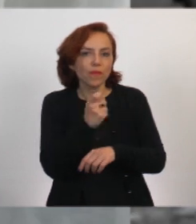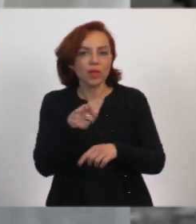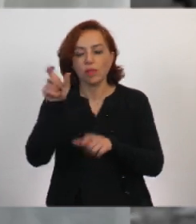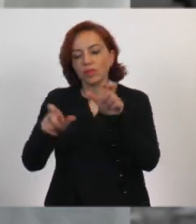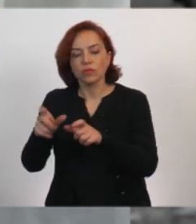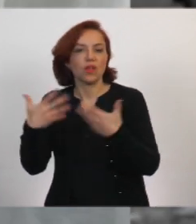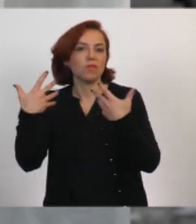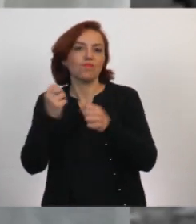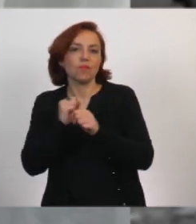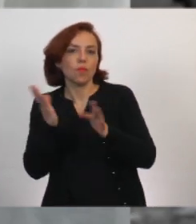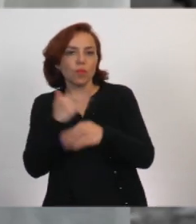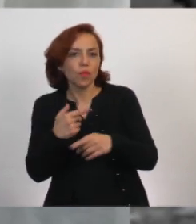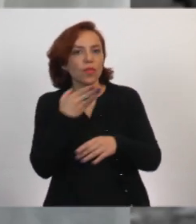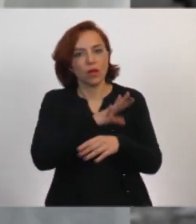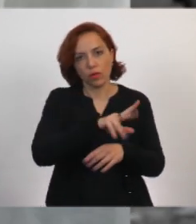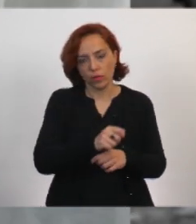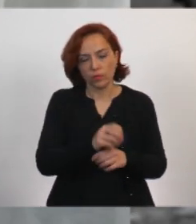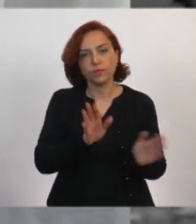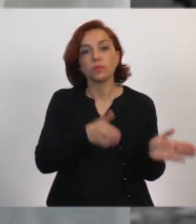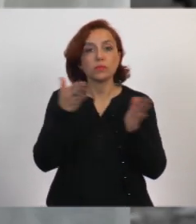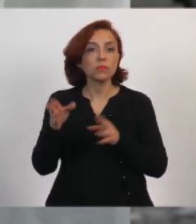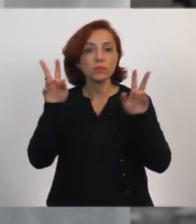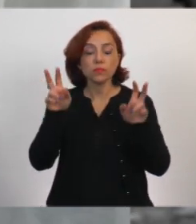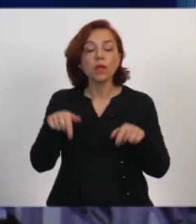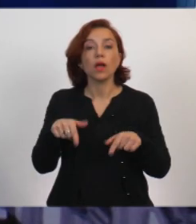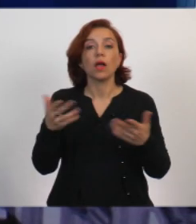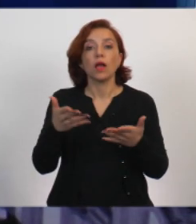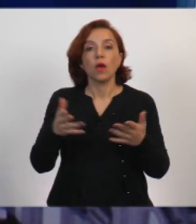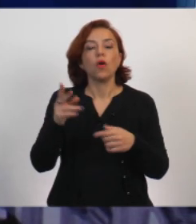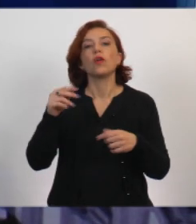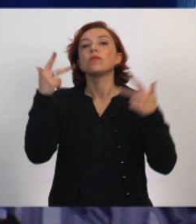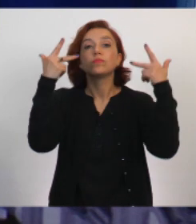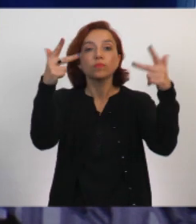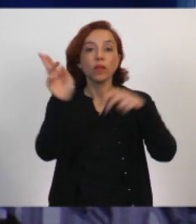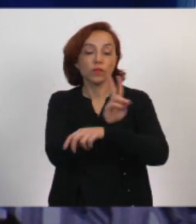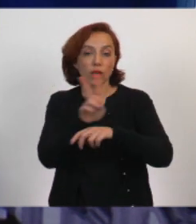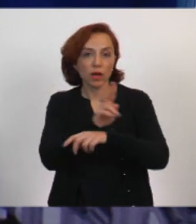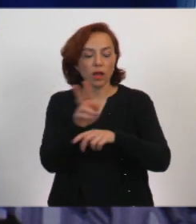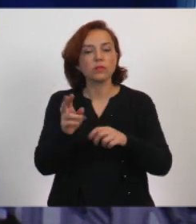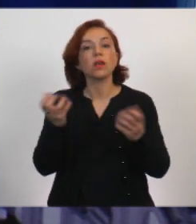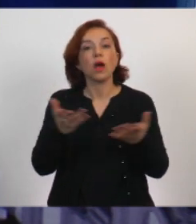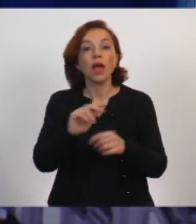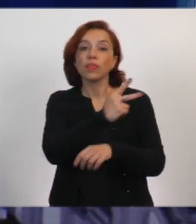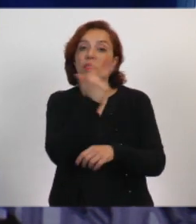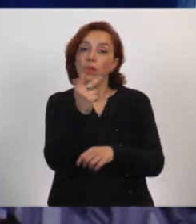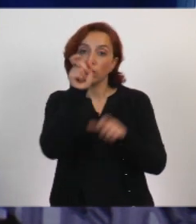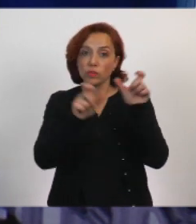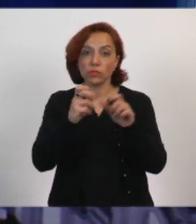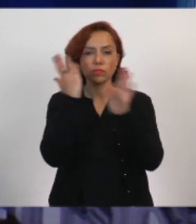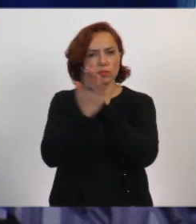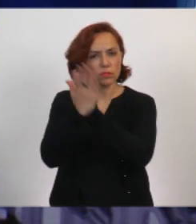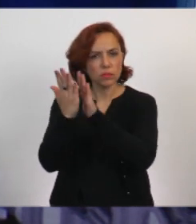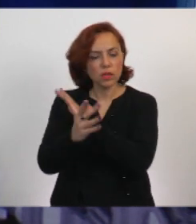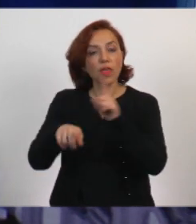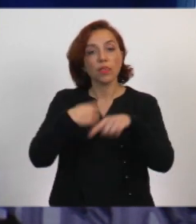barrera más preventiva y disuasiva, como es el tema del sistema de entintado. Y pasamos ahora a nuestro segmento de videovigilancia para contarles